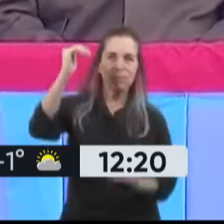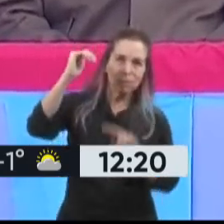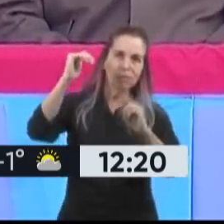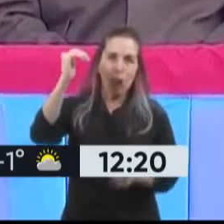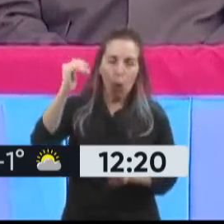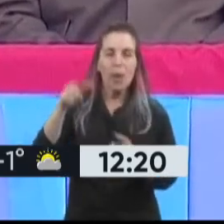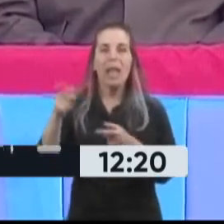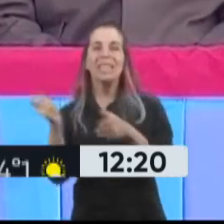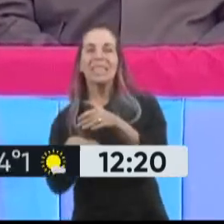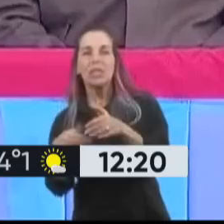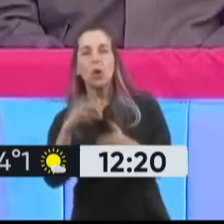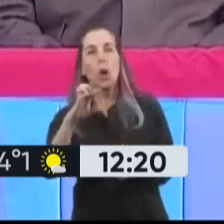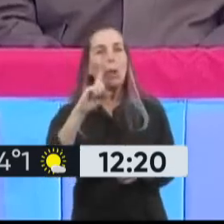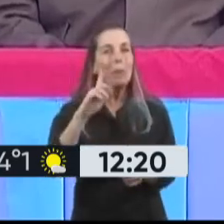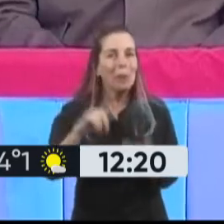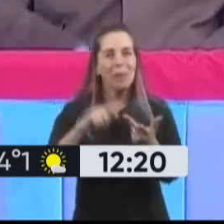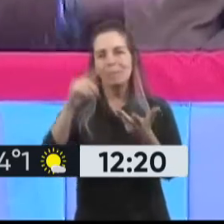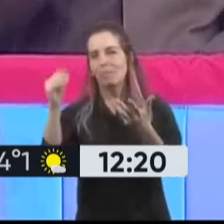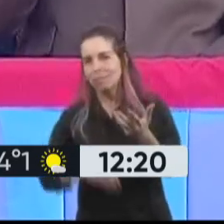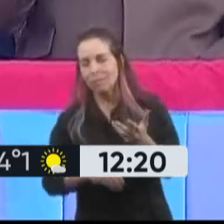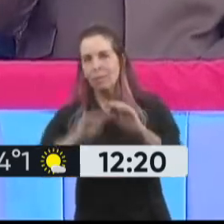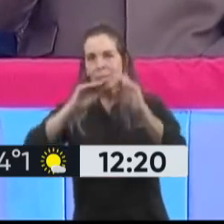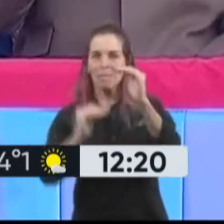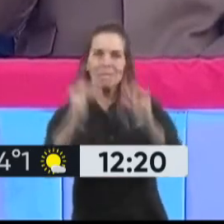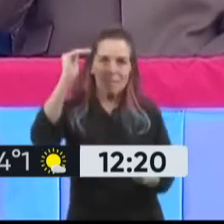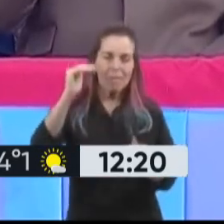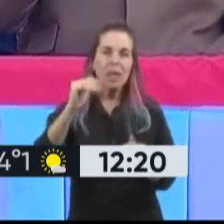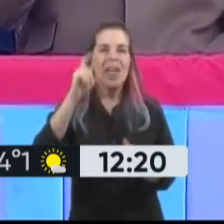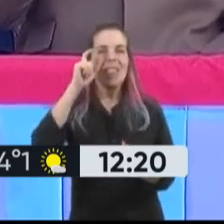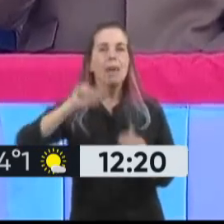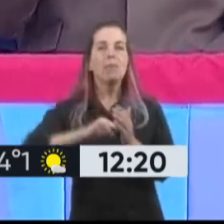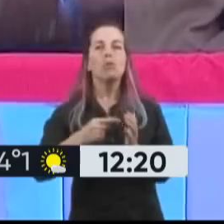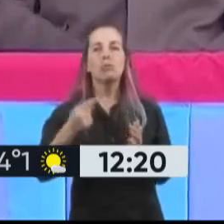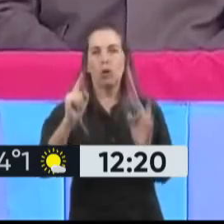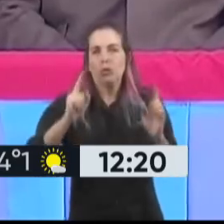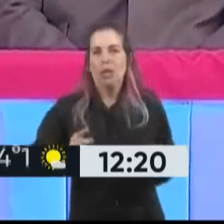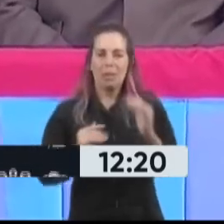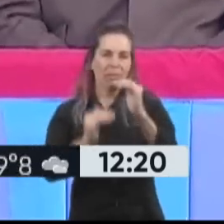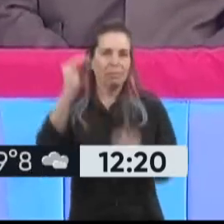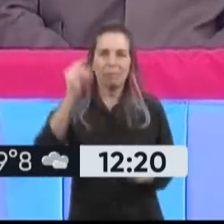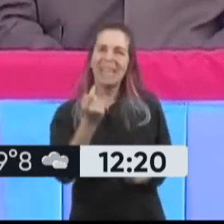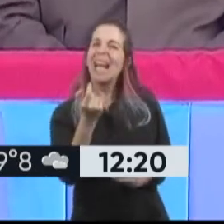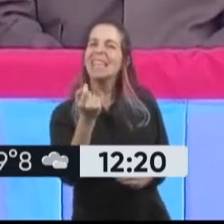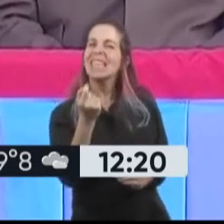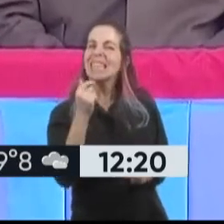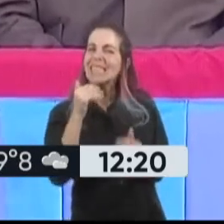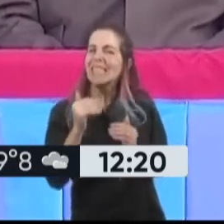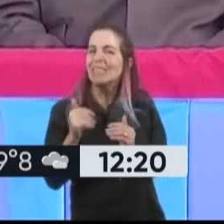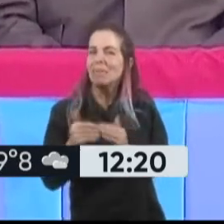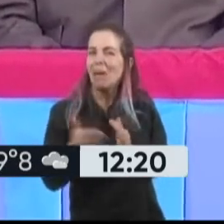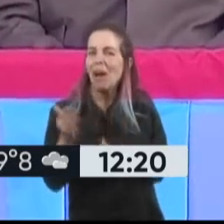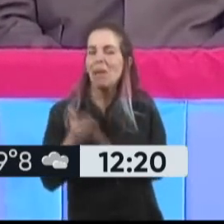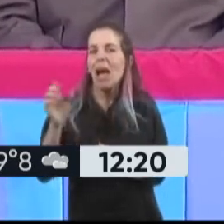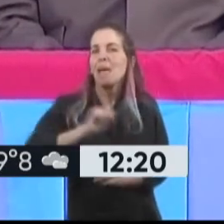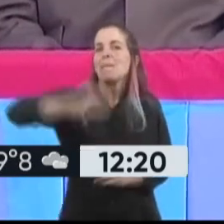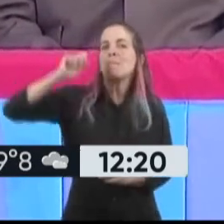puntos del PBI, y un déficit coacifiscal de 10 puntos del PBI que nos ponían al borde de una hiperinflación.